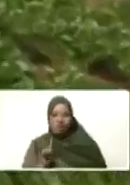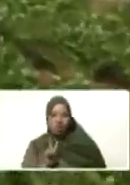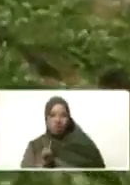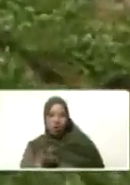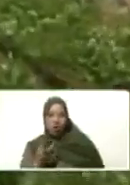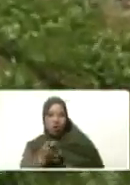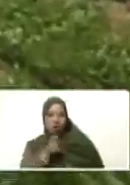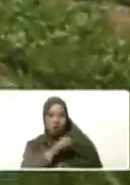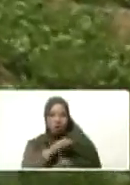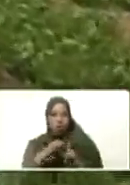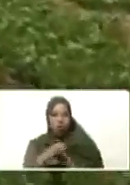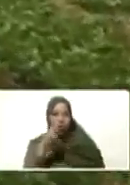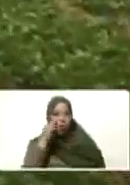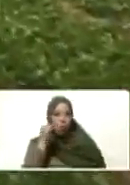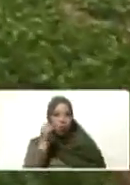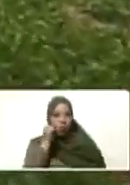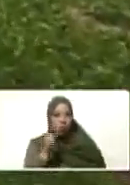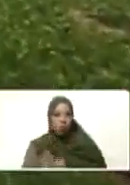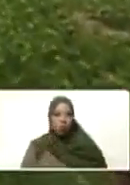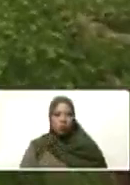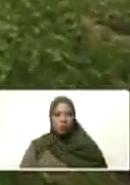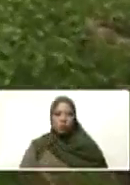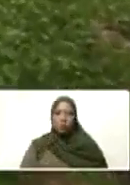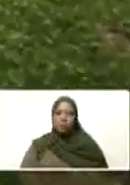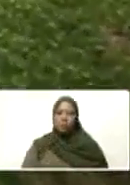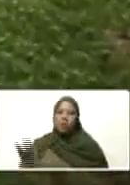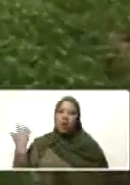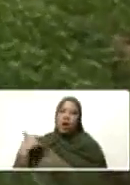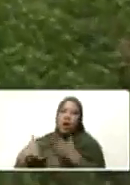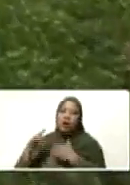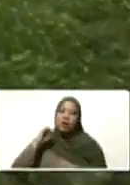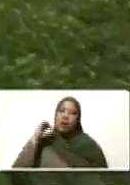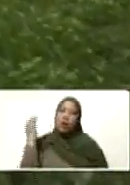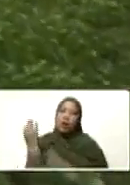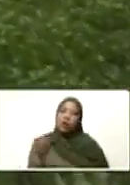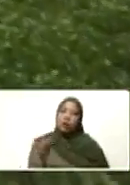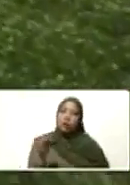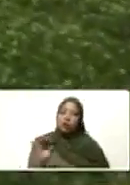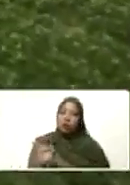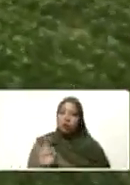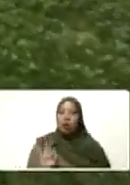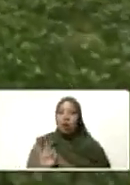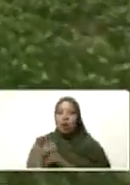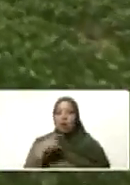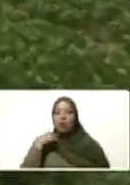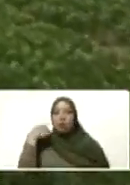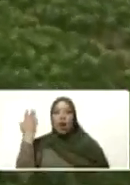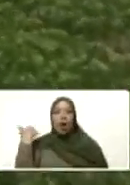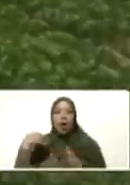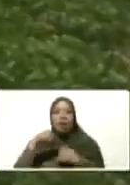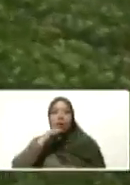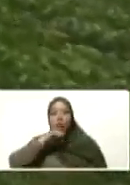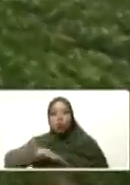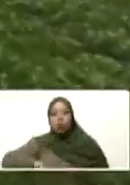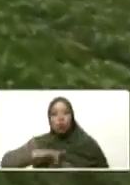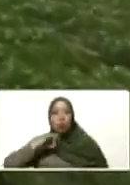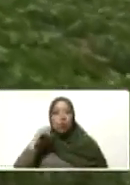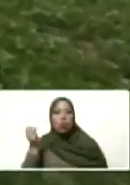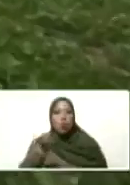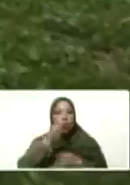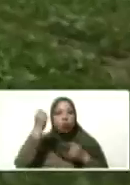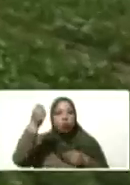arraigada en nuestro pasado llanero. Así es. El llanero, pícaro,